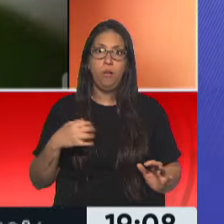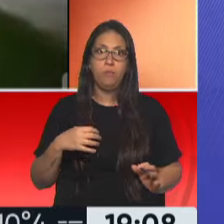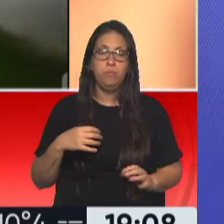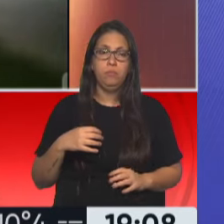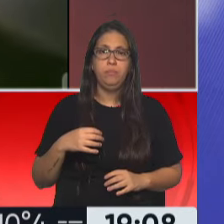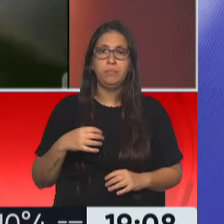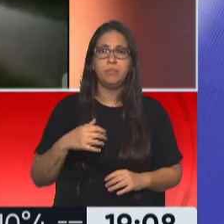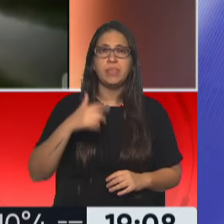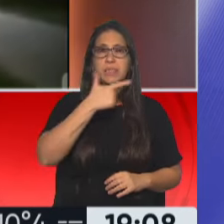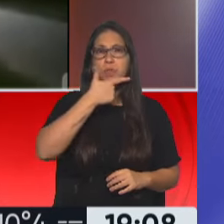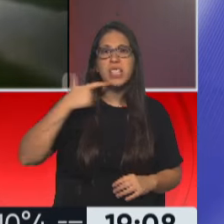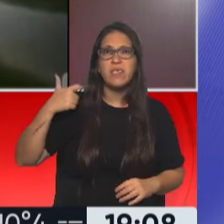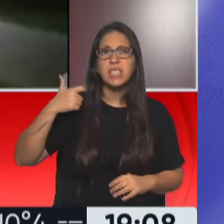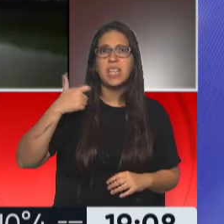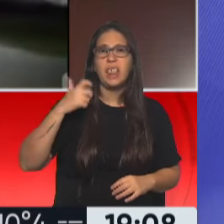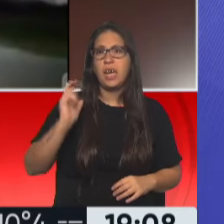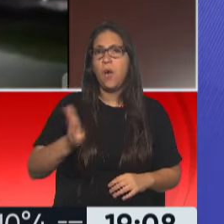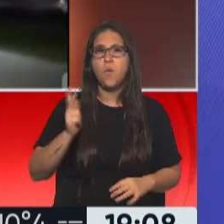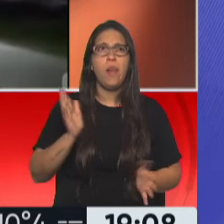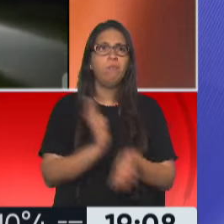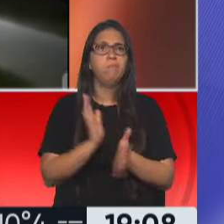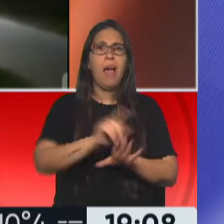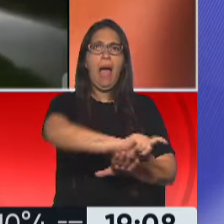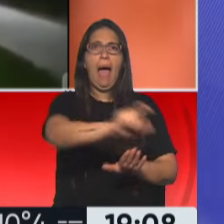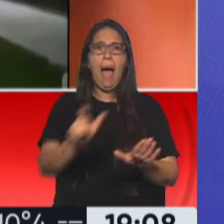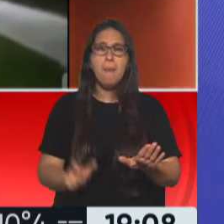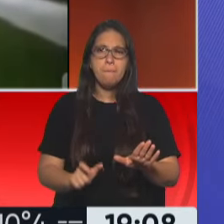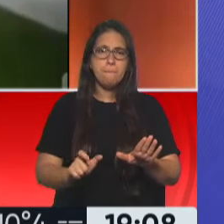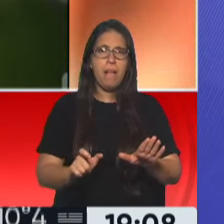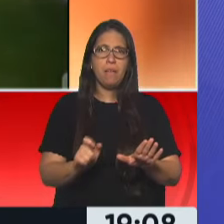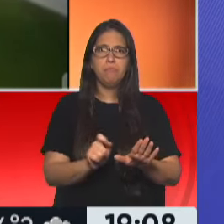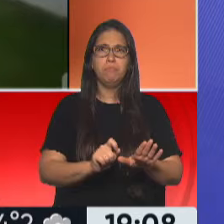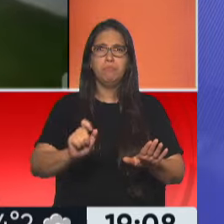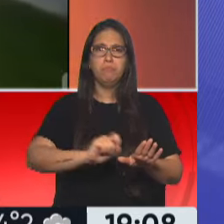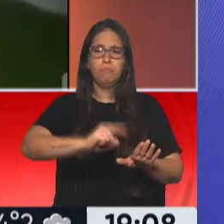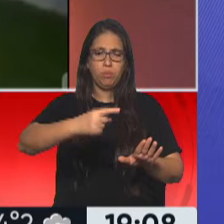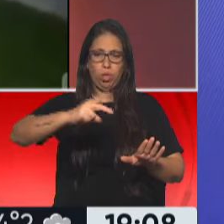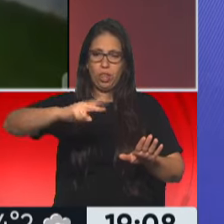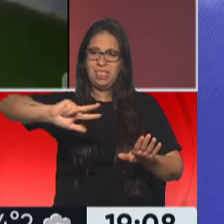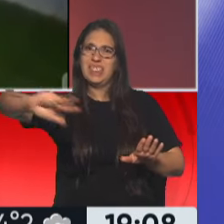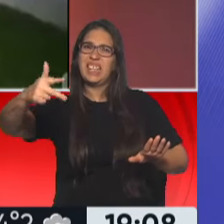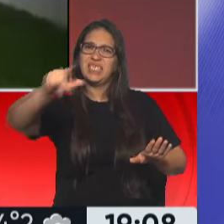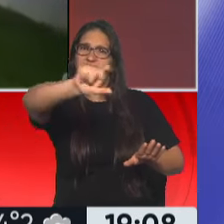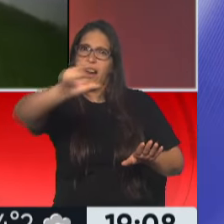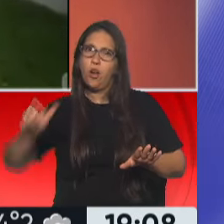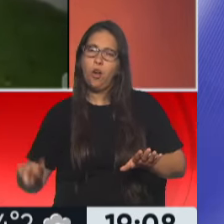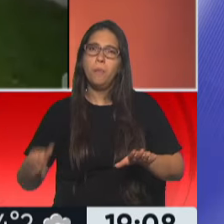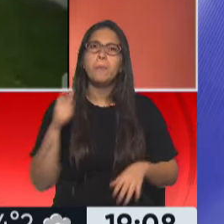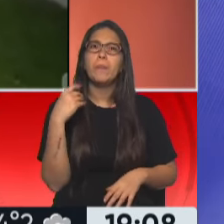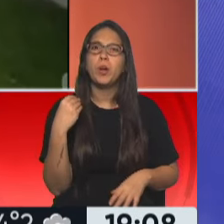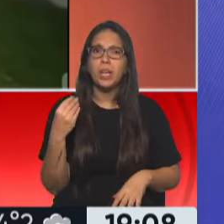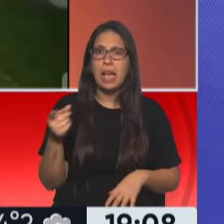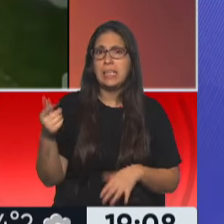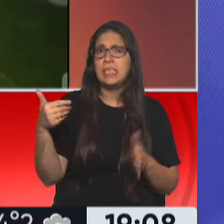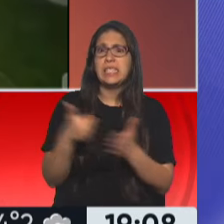Aires, que ya sería el tercer cordón del AMBA, ¿no? ¿Por qué? ¿Por qué? Es bueno explicarlo. Ahí está muy